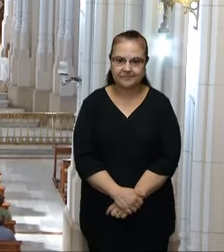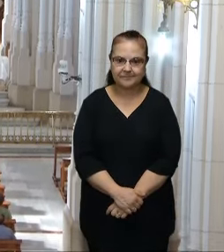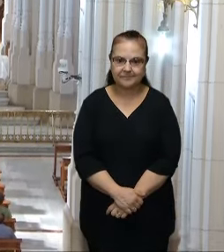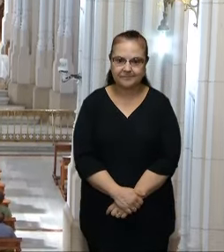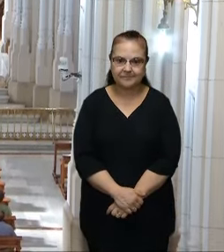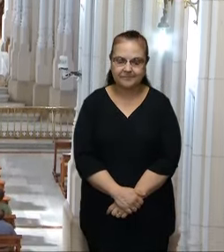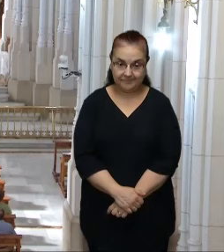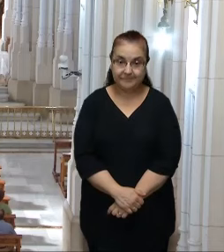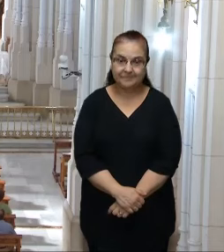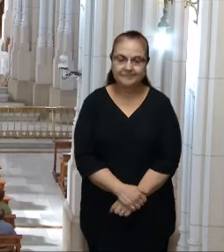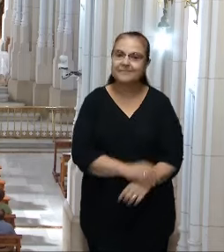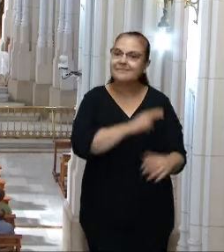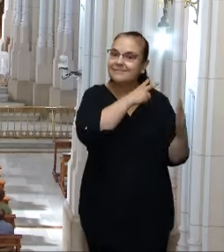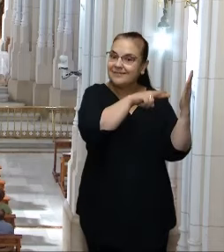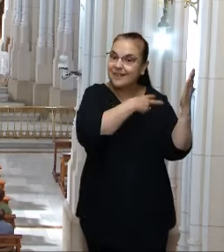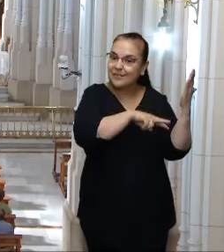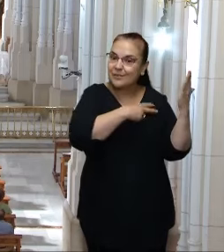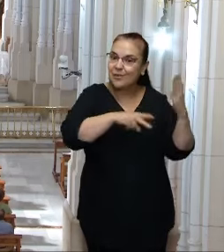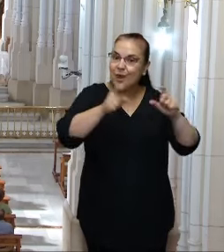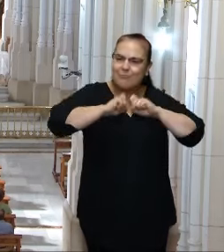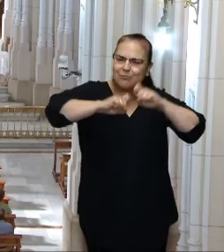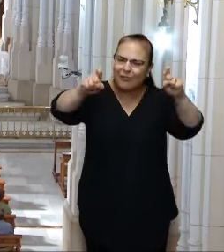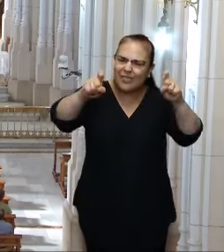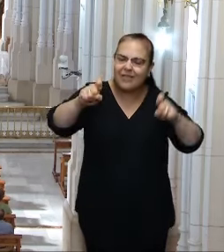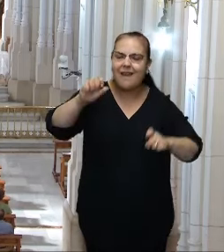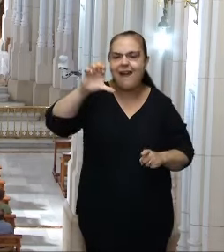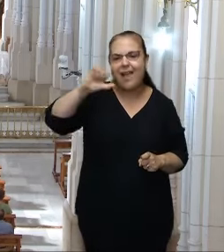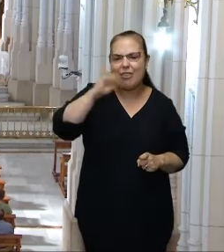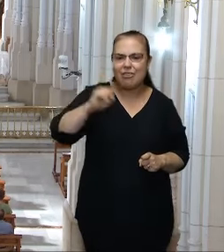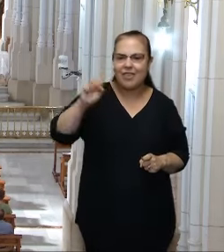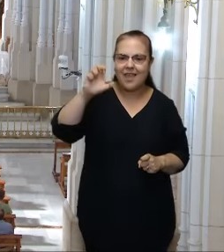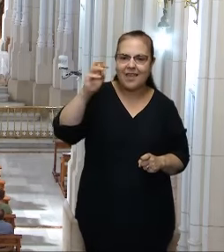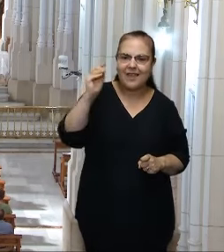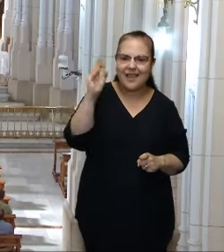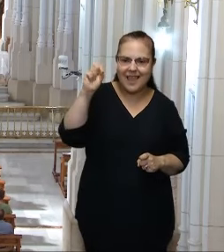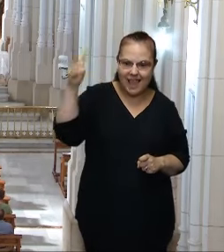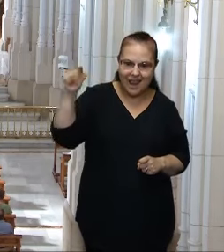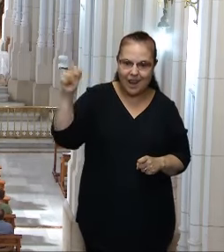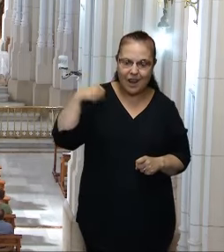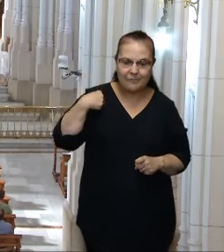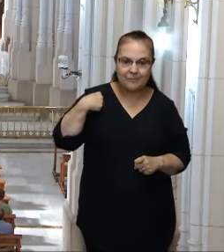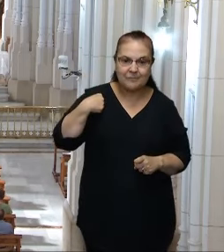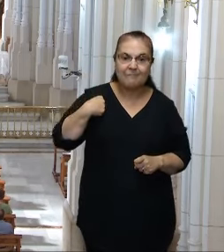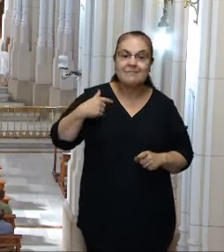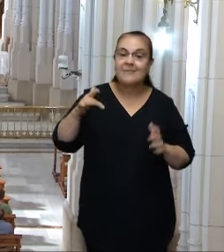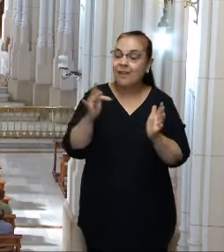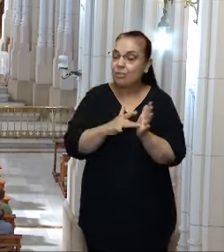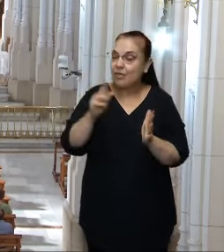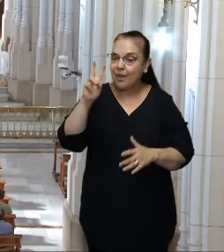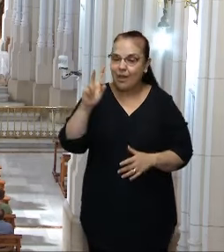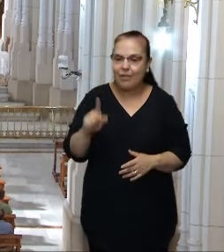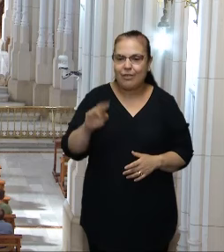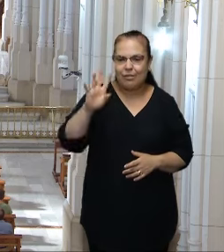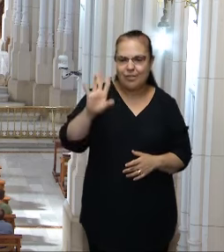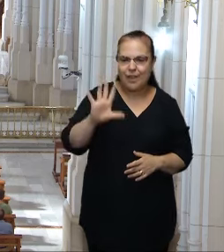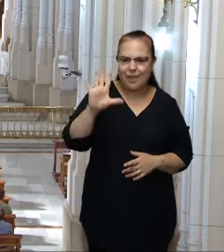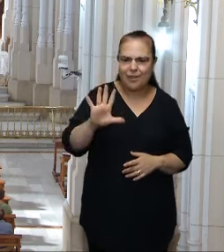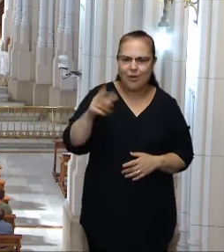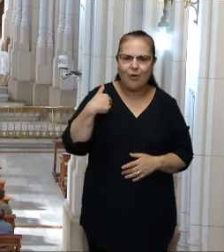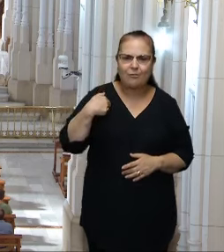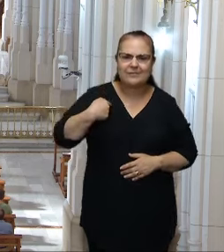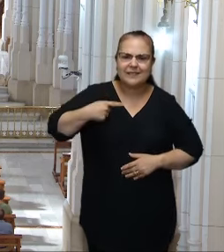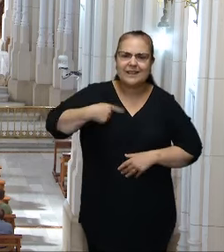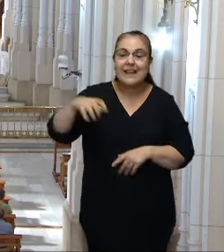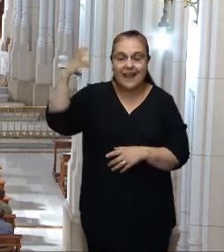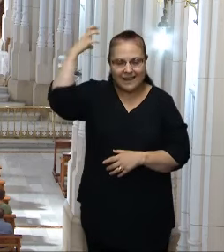siglos lectura de la profecía de Ezequiel el cinco del mes era el año quinto de la deportación del